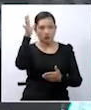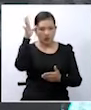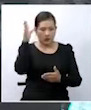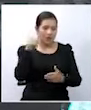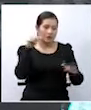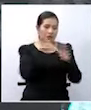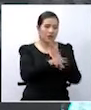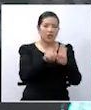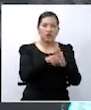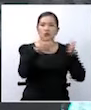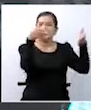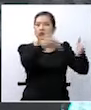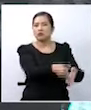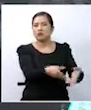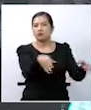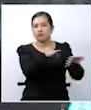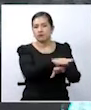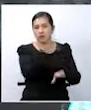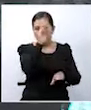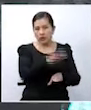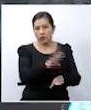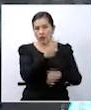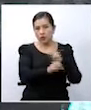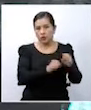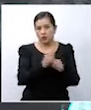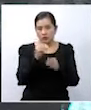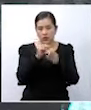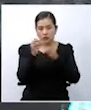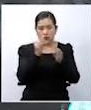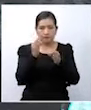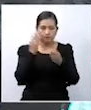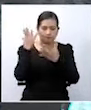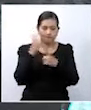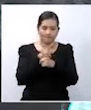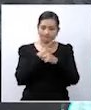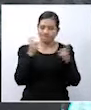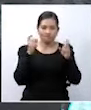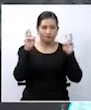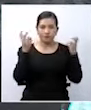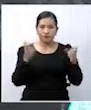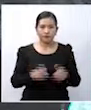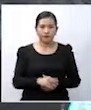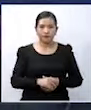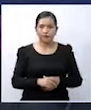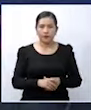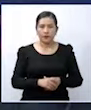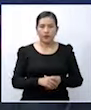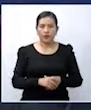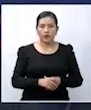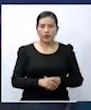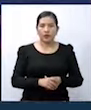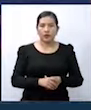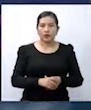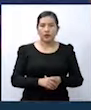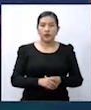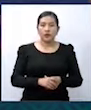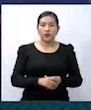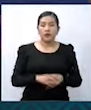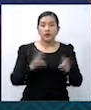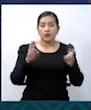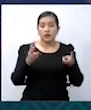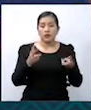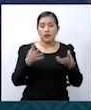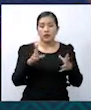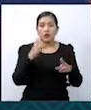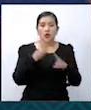restos del pequeño Jerry. Aquí algunos detalles de este horroroso caso. Responde al nombre